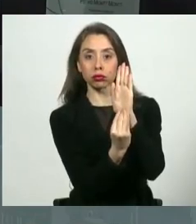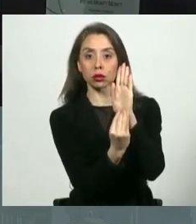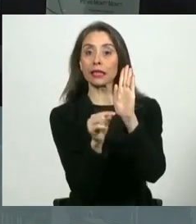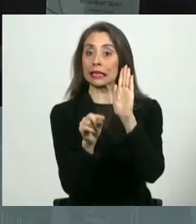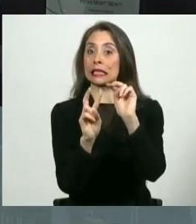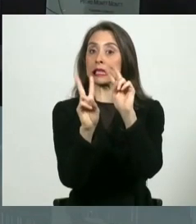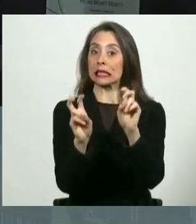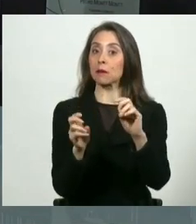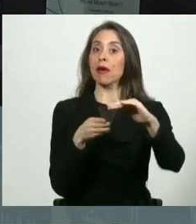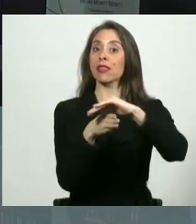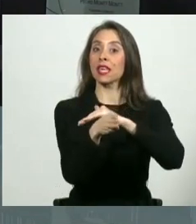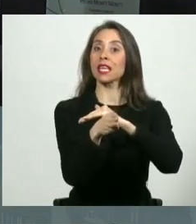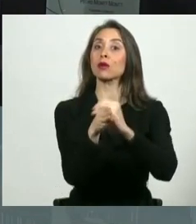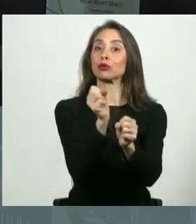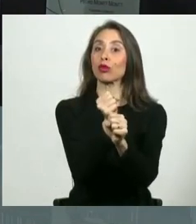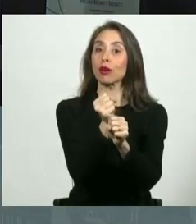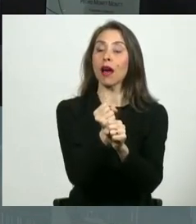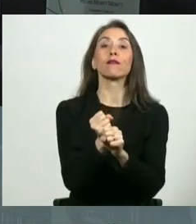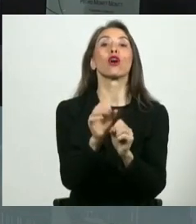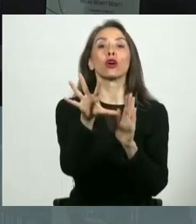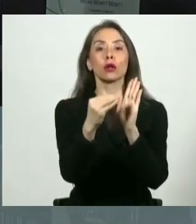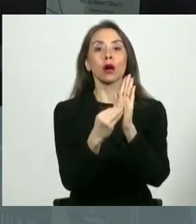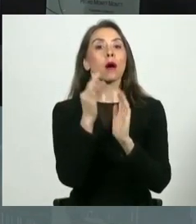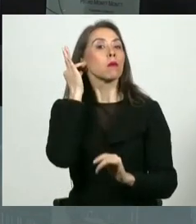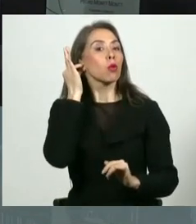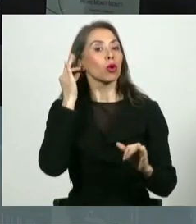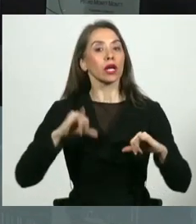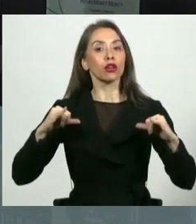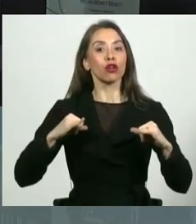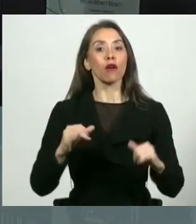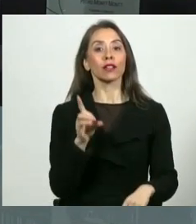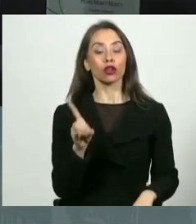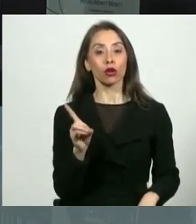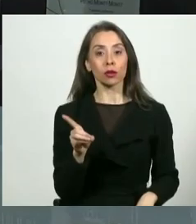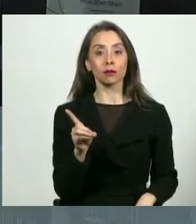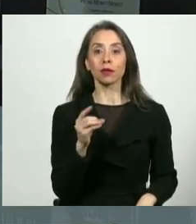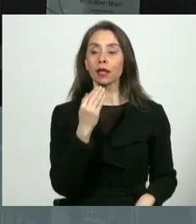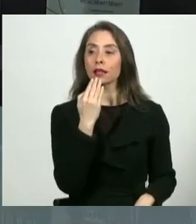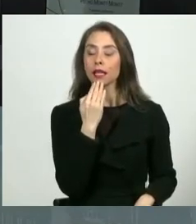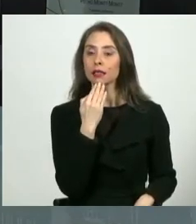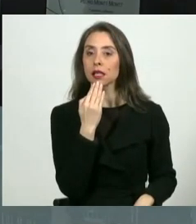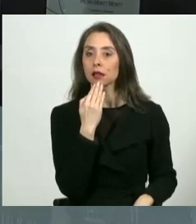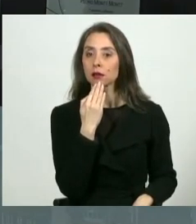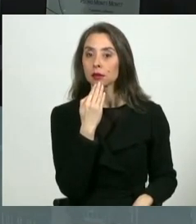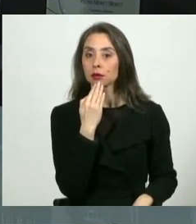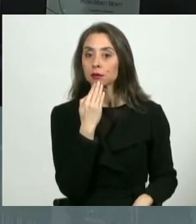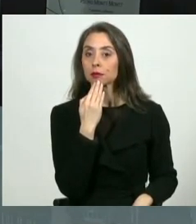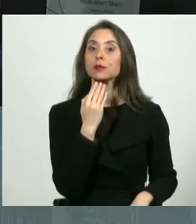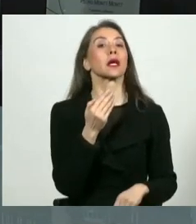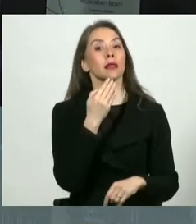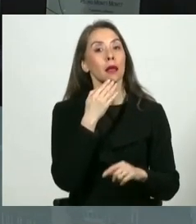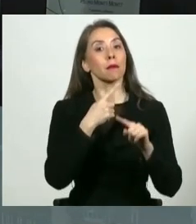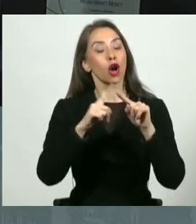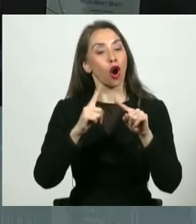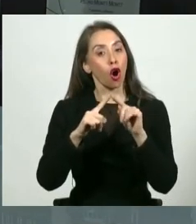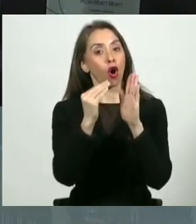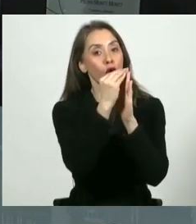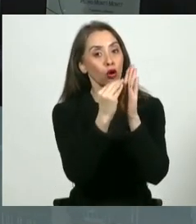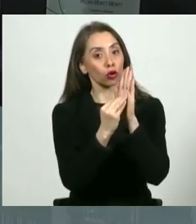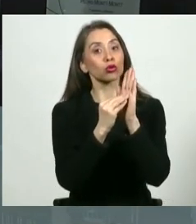en la materia y que incluya también a las mujeres y jóvenes con discapacidad. Asimismo, hay que reconocer, por cierto, otros